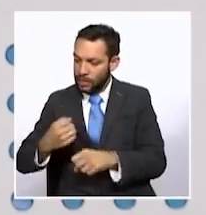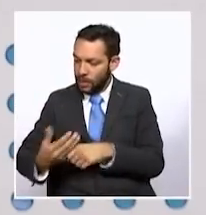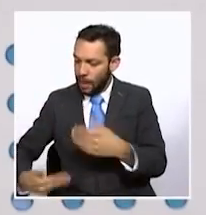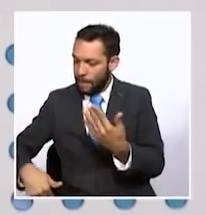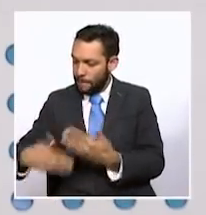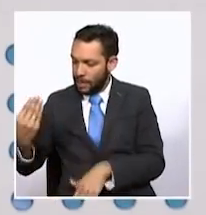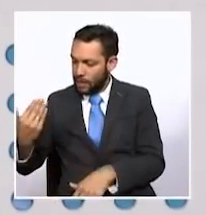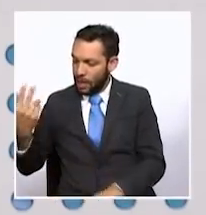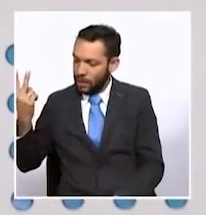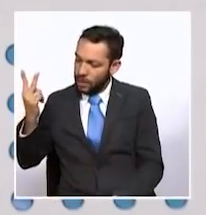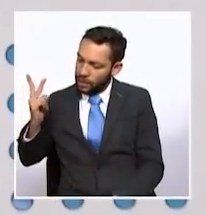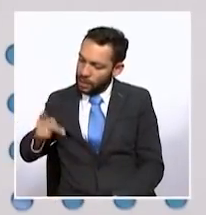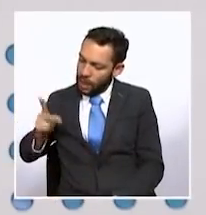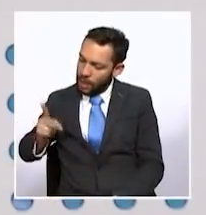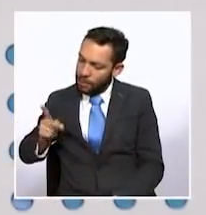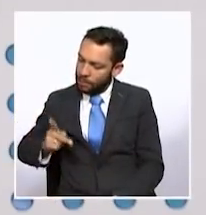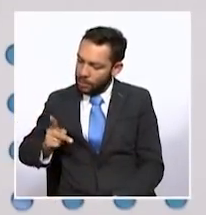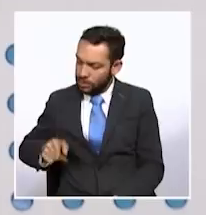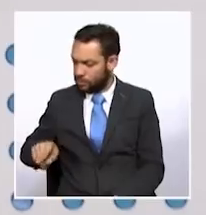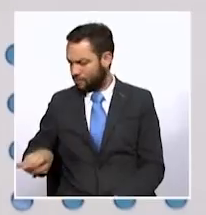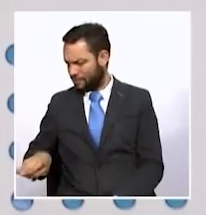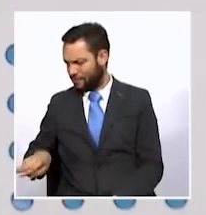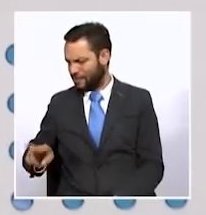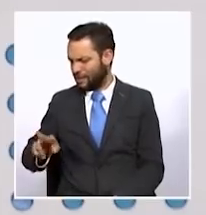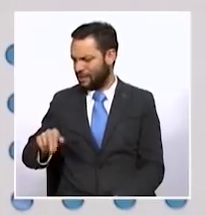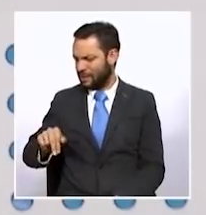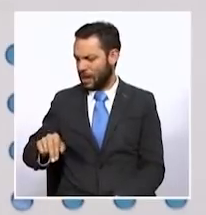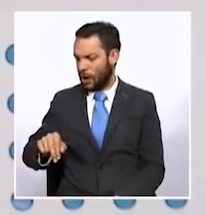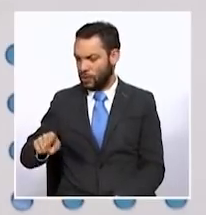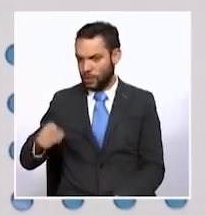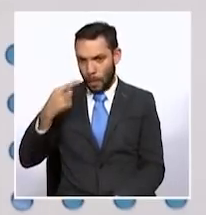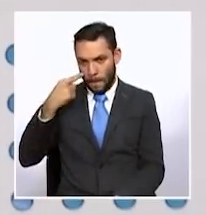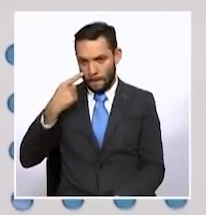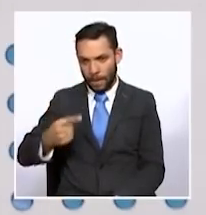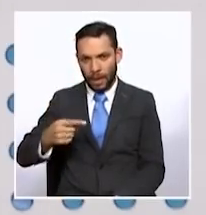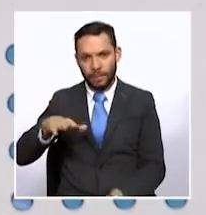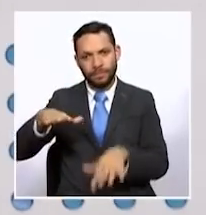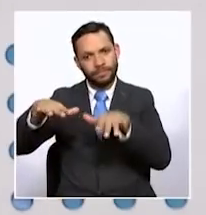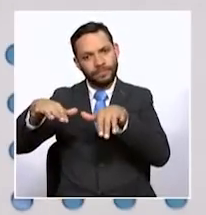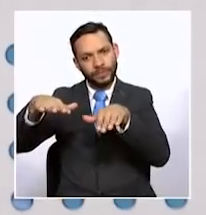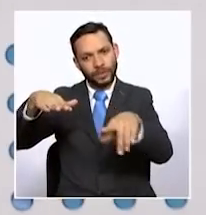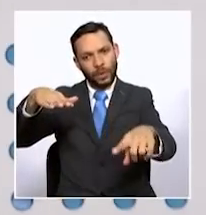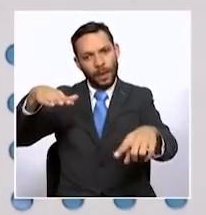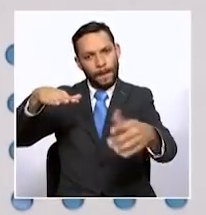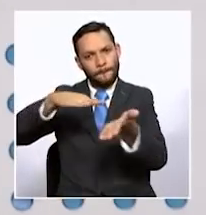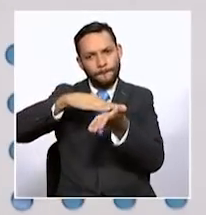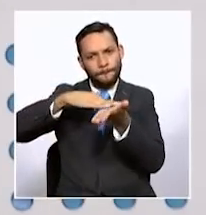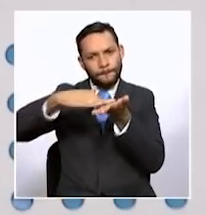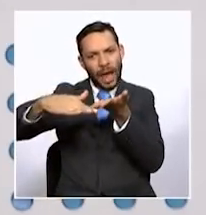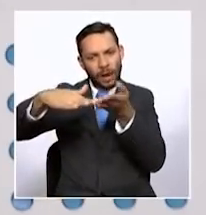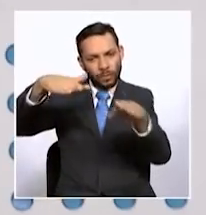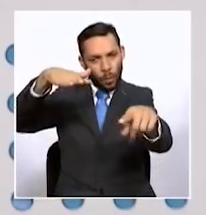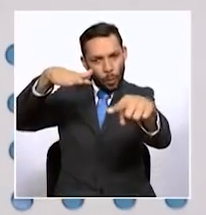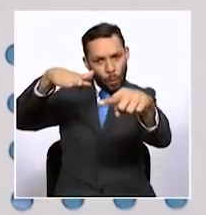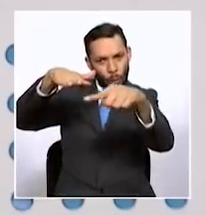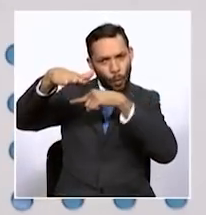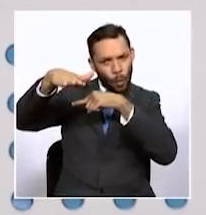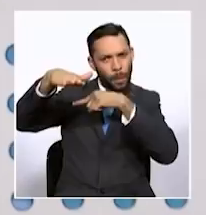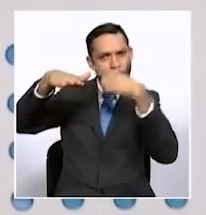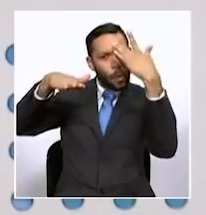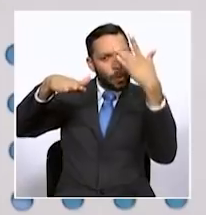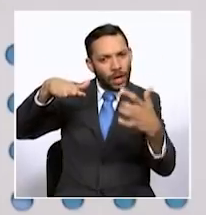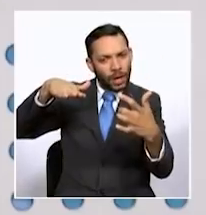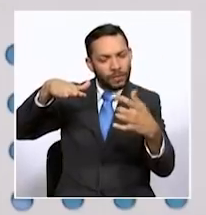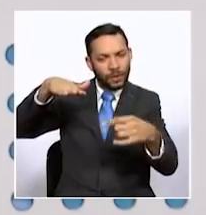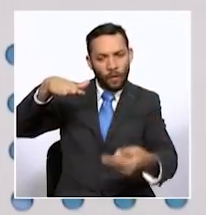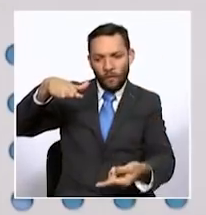caminar hace 1 año y medio y vea como yo le veo el pie que está plano. El pie plano tiene un periodo de formación y normalmente ese pie plano